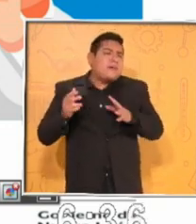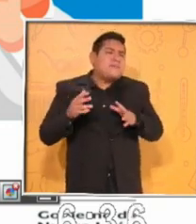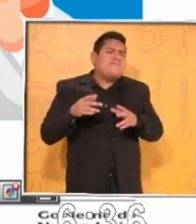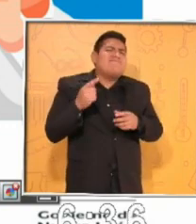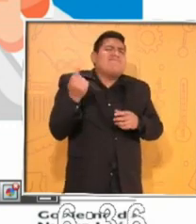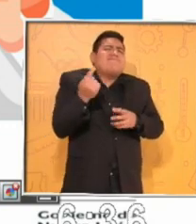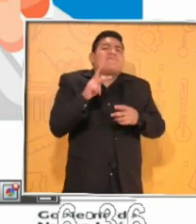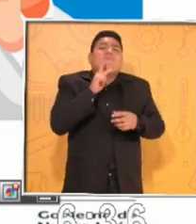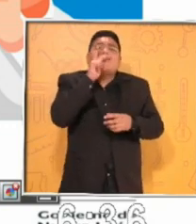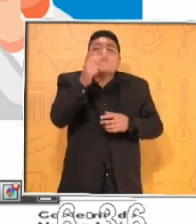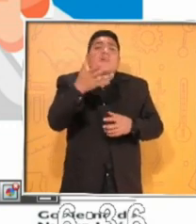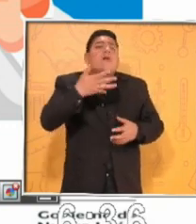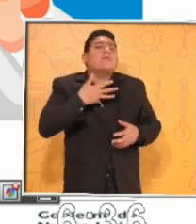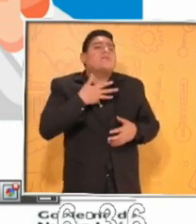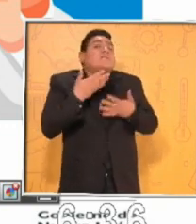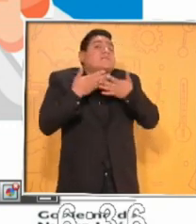surge?